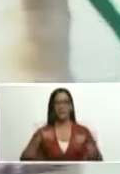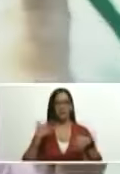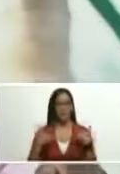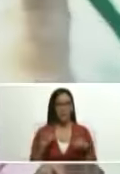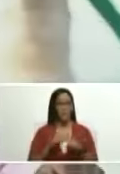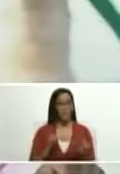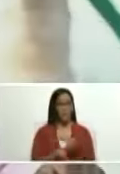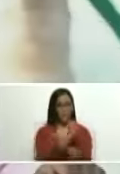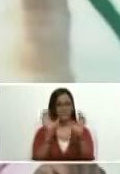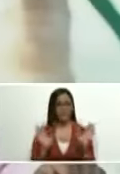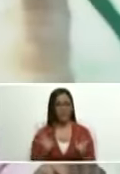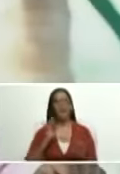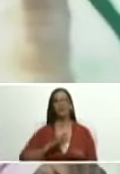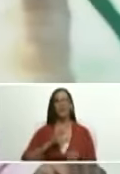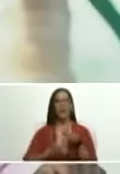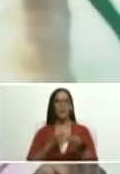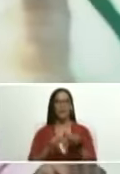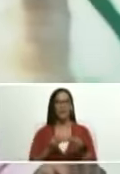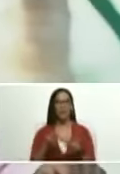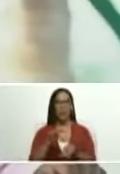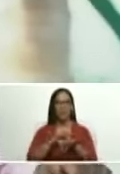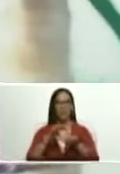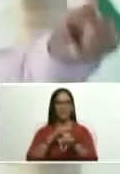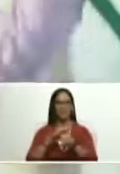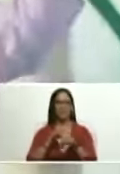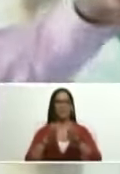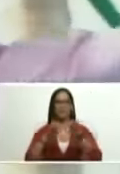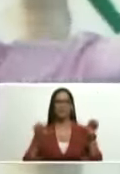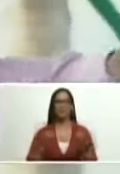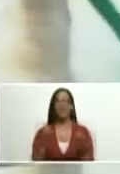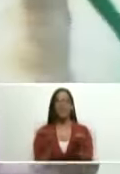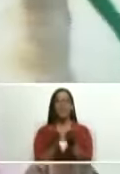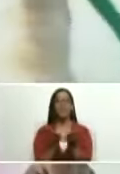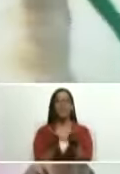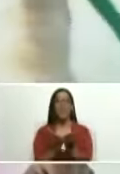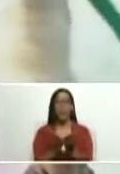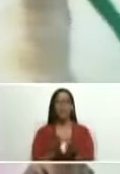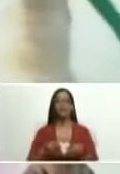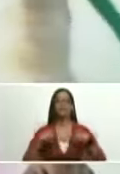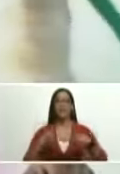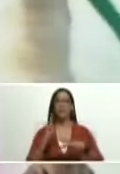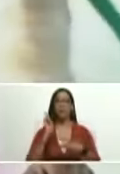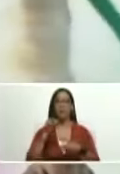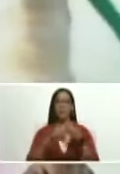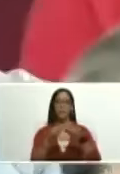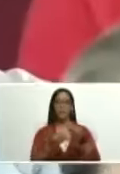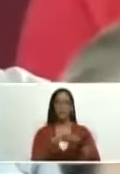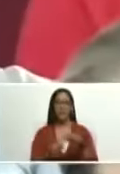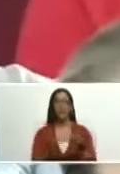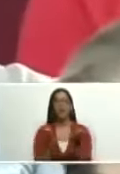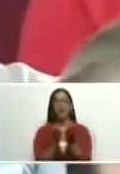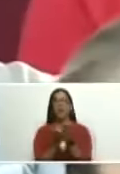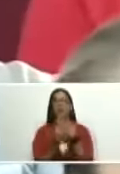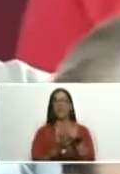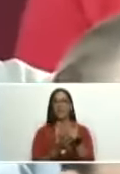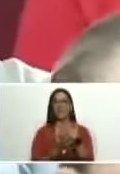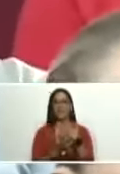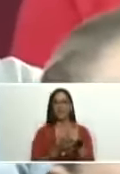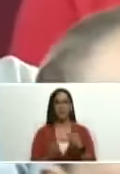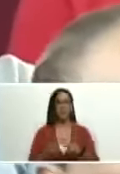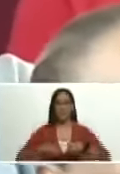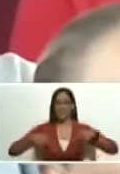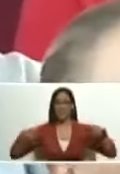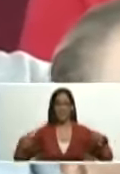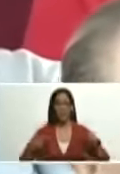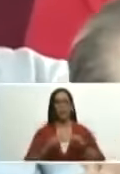en la mañana estábamos inaugurando con la ministra Yelitza la escuela Emilio Jaimón Sterling, que usted mandó a convertir en una escuela técnica grandísima.